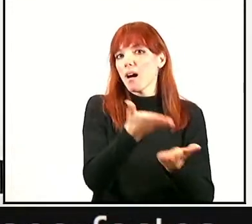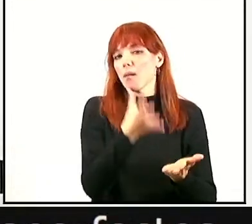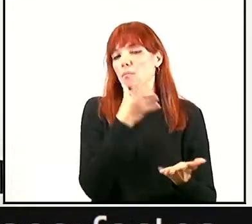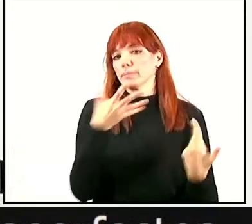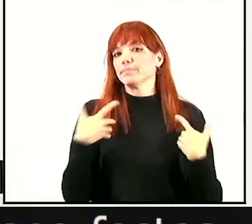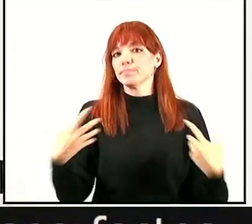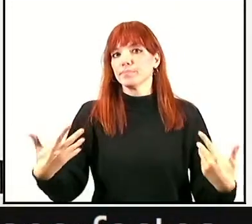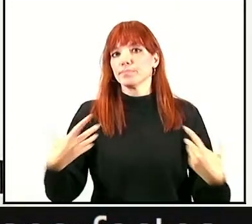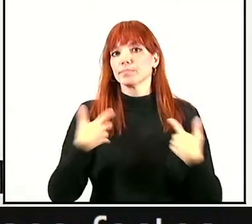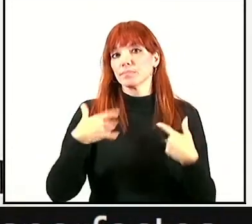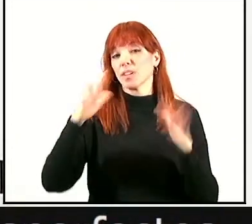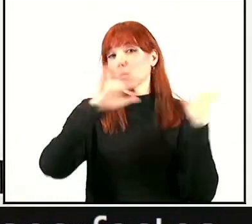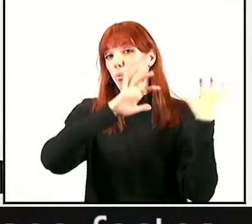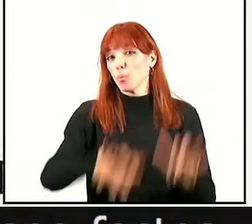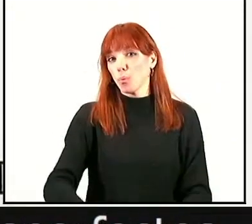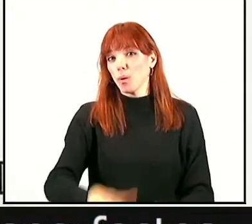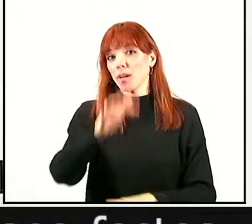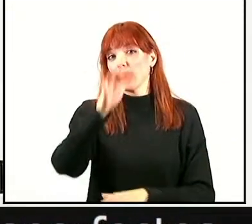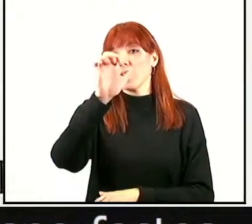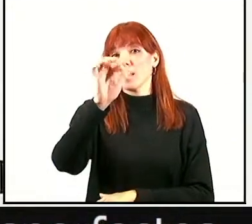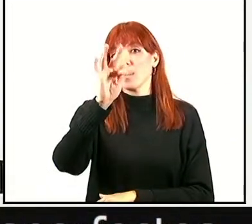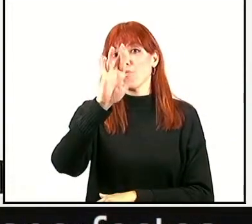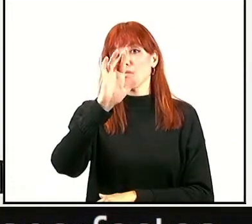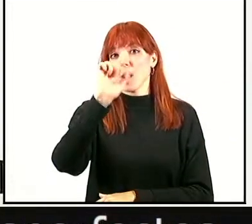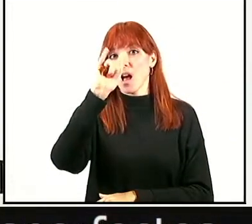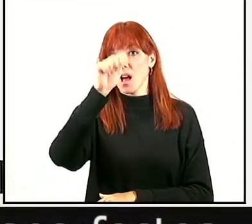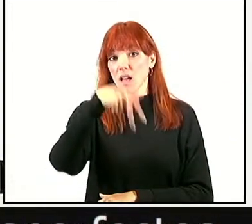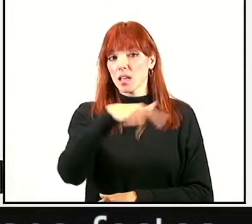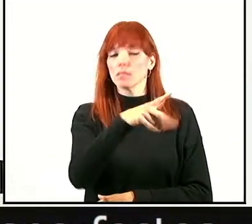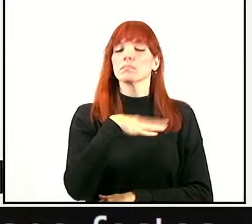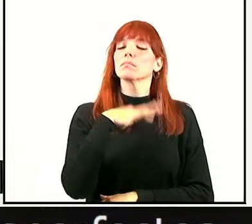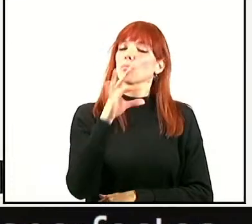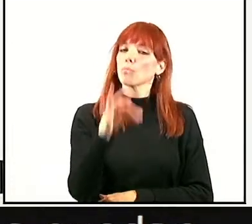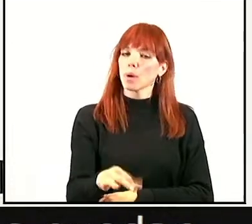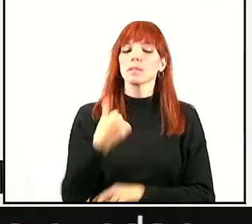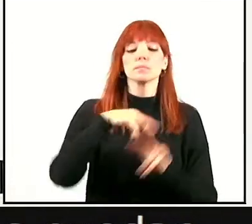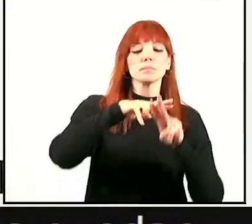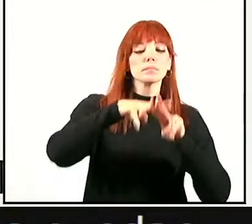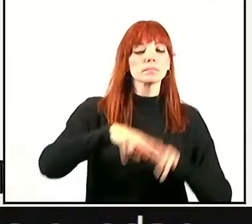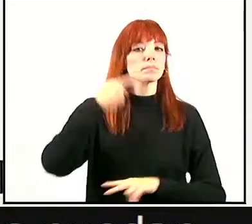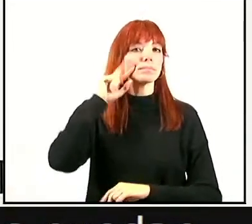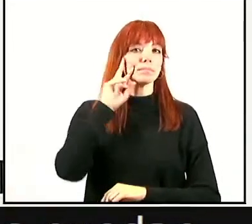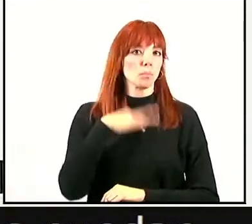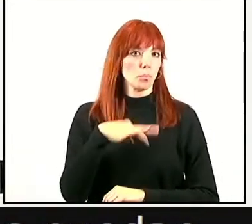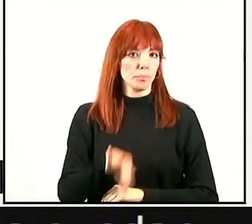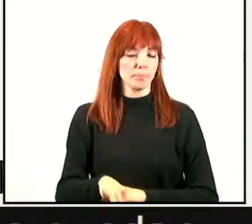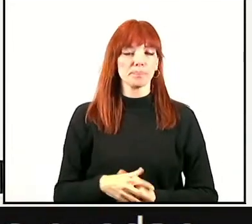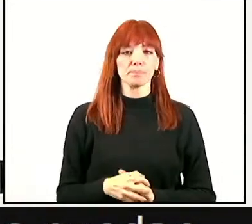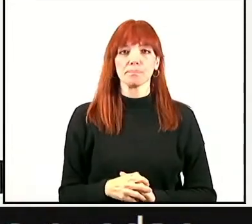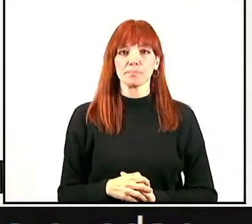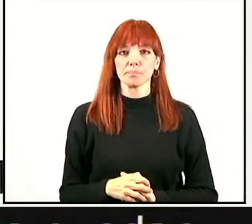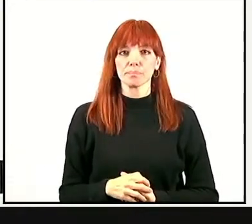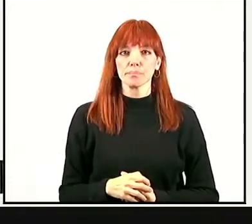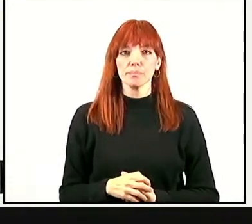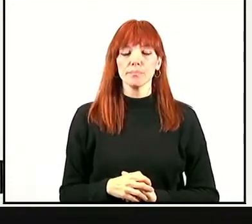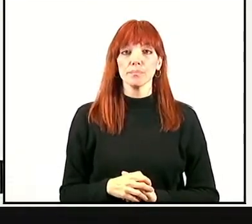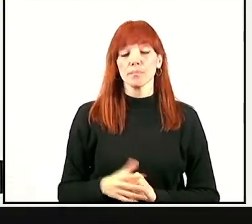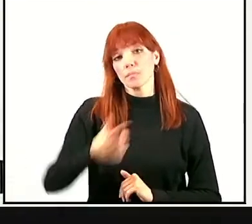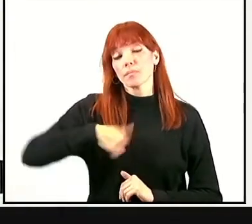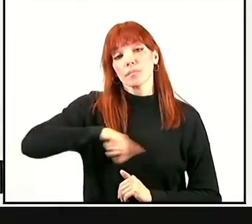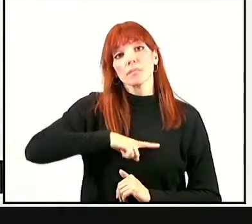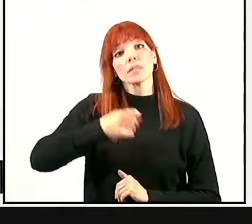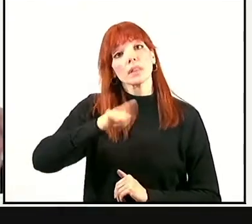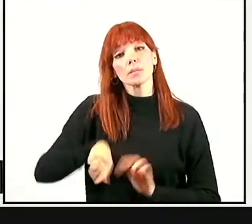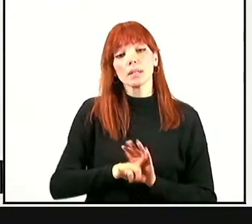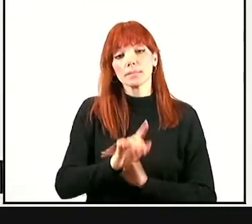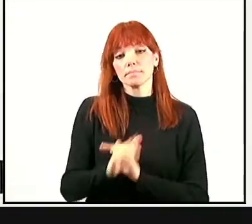sufrieron el Efraín, pues puedan también hacerse una valoración. Pero también nosotros seguimos avanzando en este